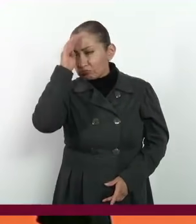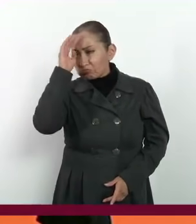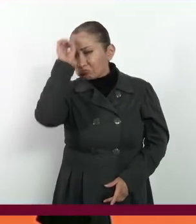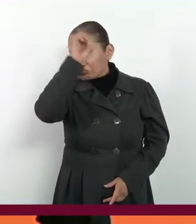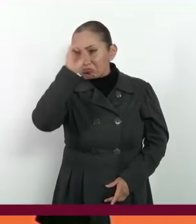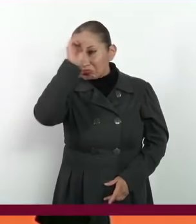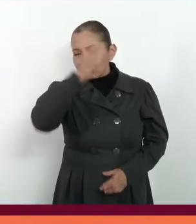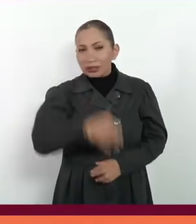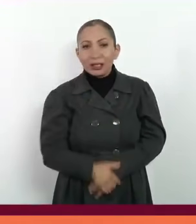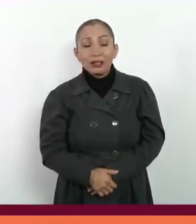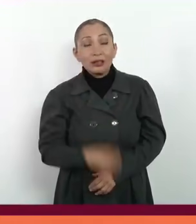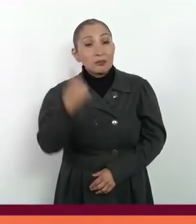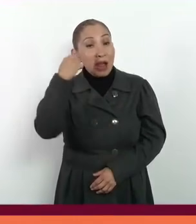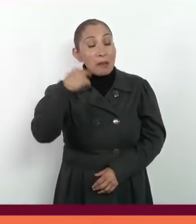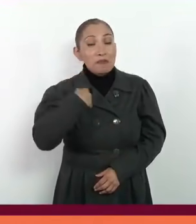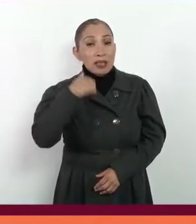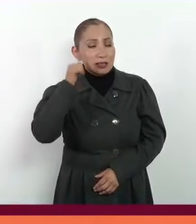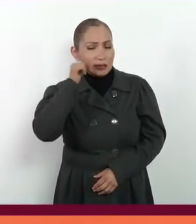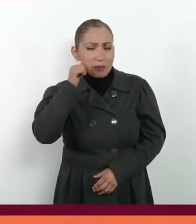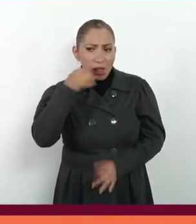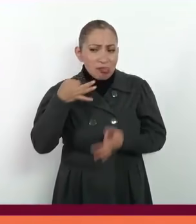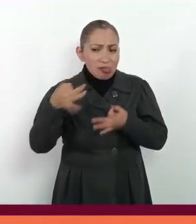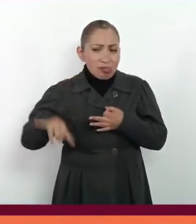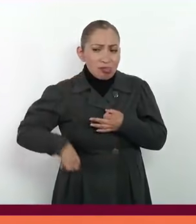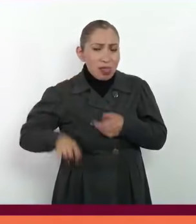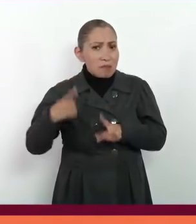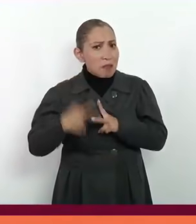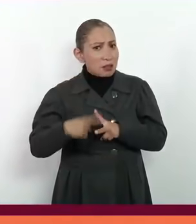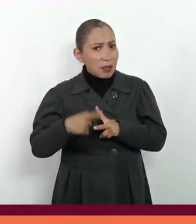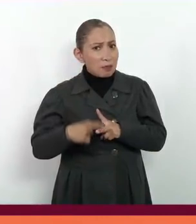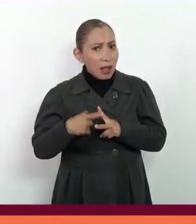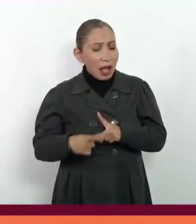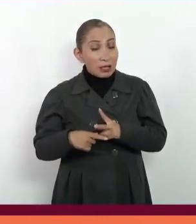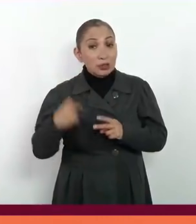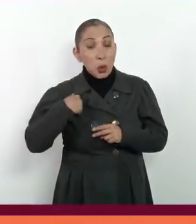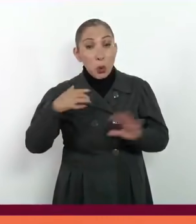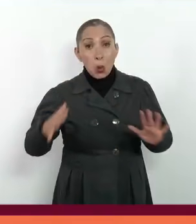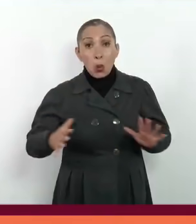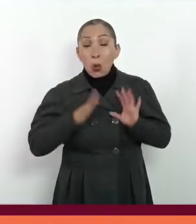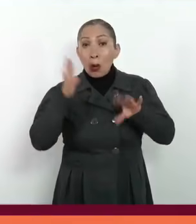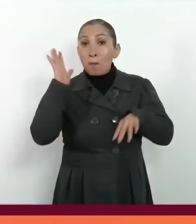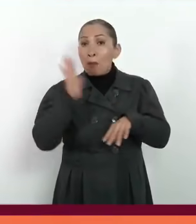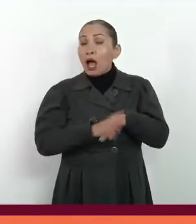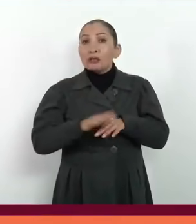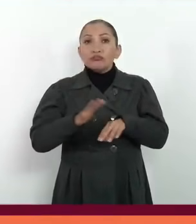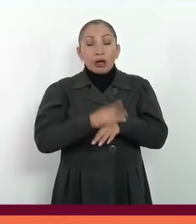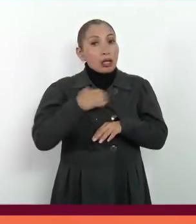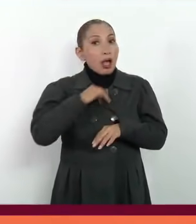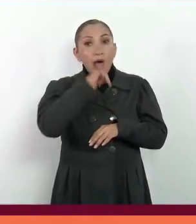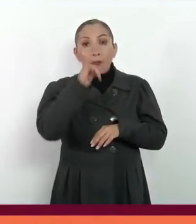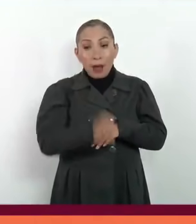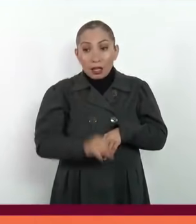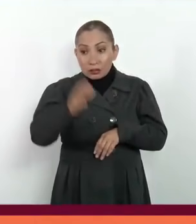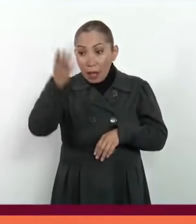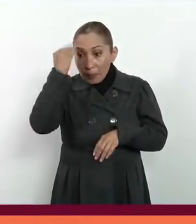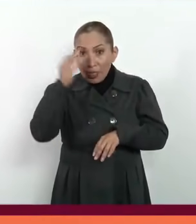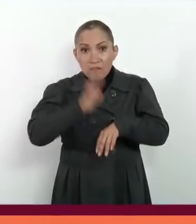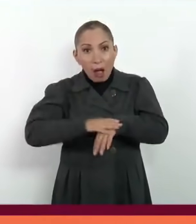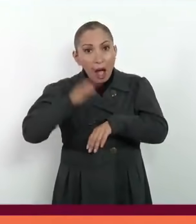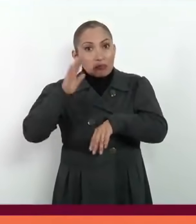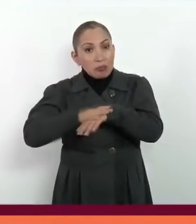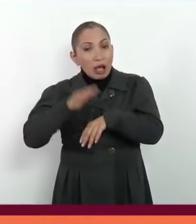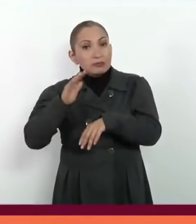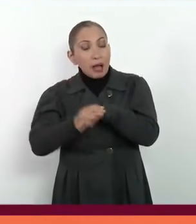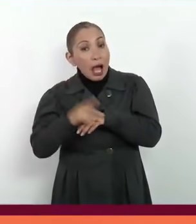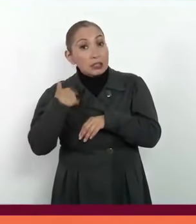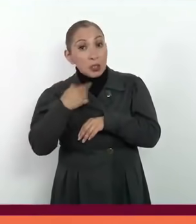qué les pareció? A mí siempre me han llamado mucho la atención las matemáticas, y me sorprenden cada vez más porque nunca dejamos de aprender